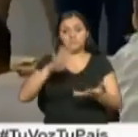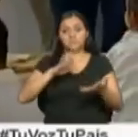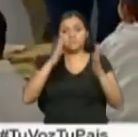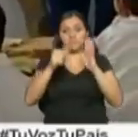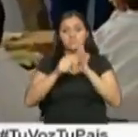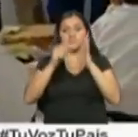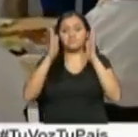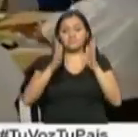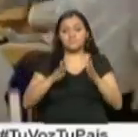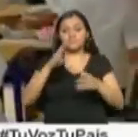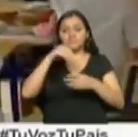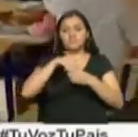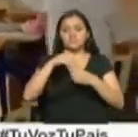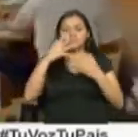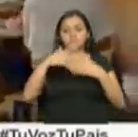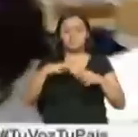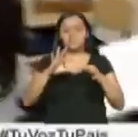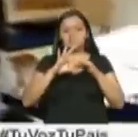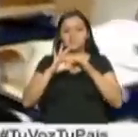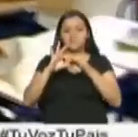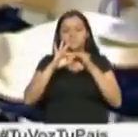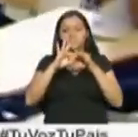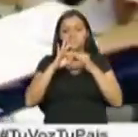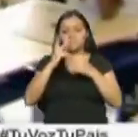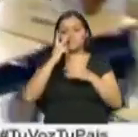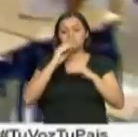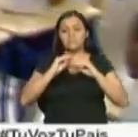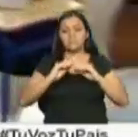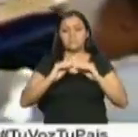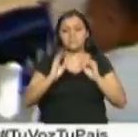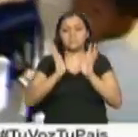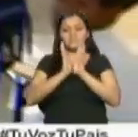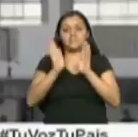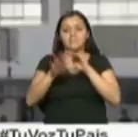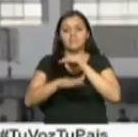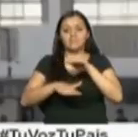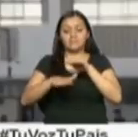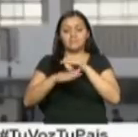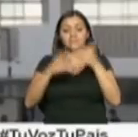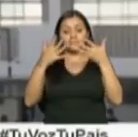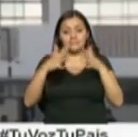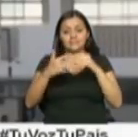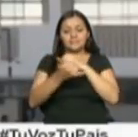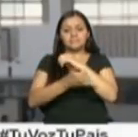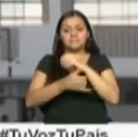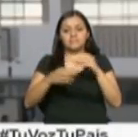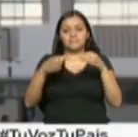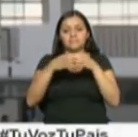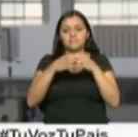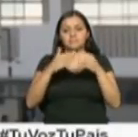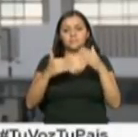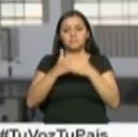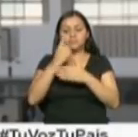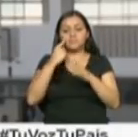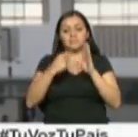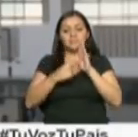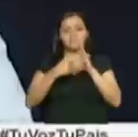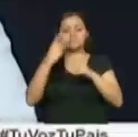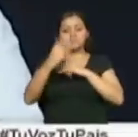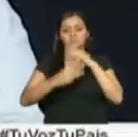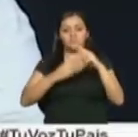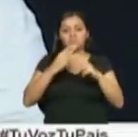Revolución Ciudadana, se logró la universalización de la educación general básica, con lo que el país busca convertirse en un referente